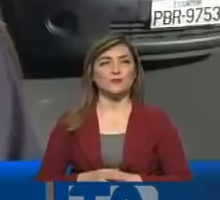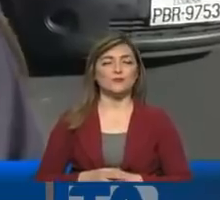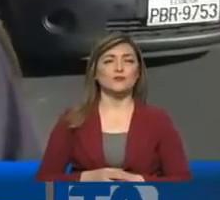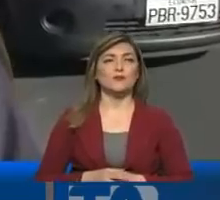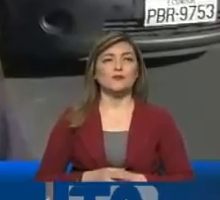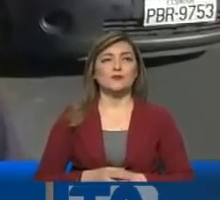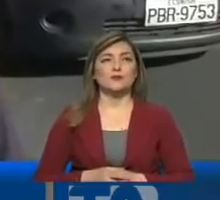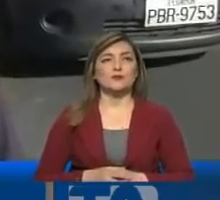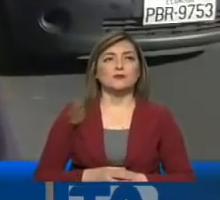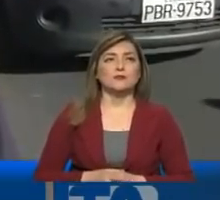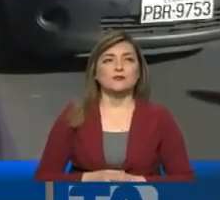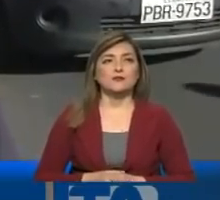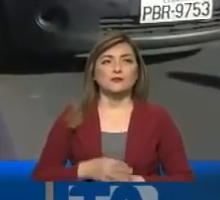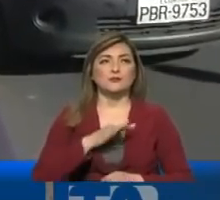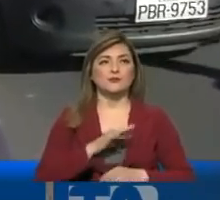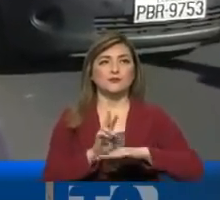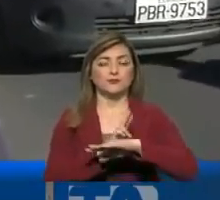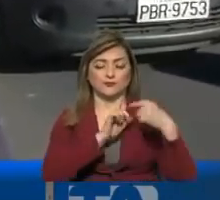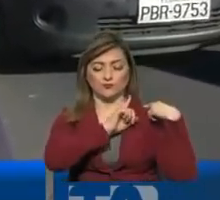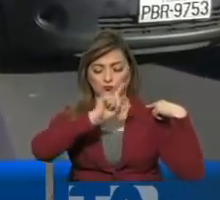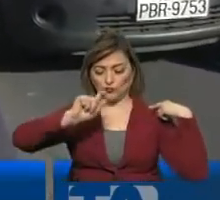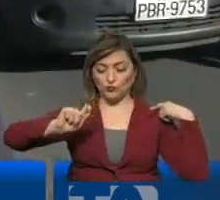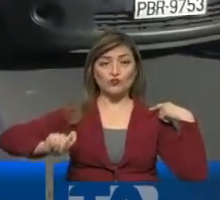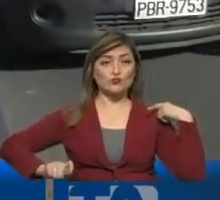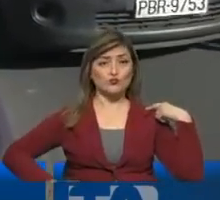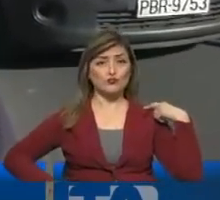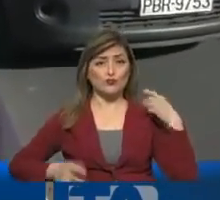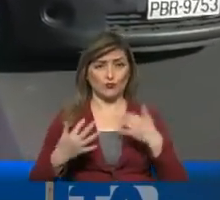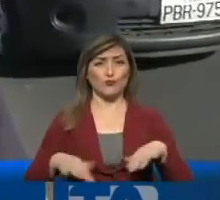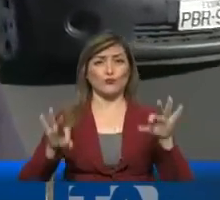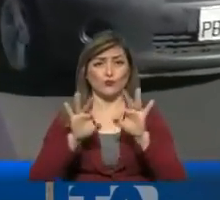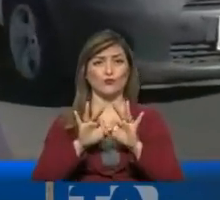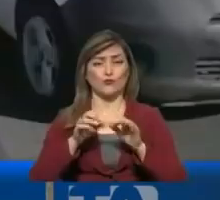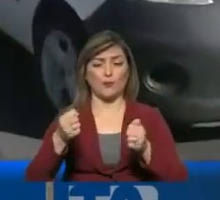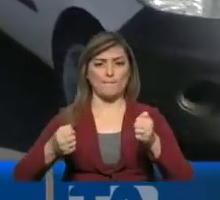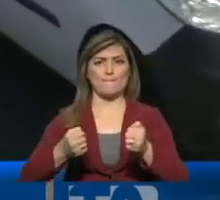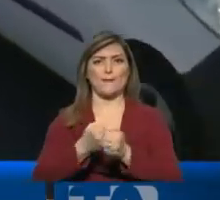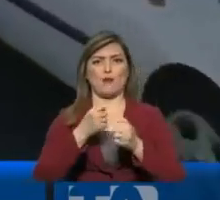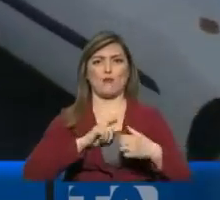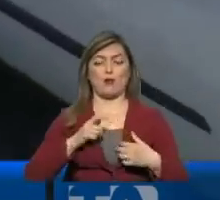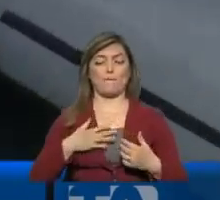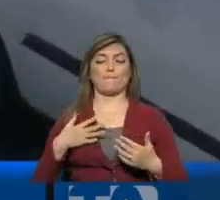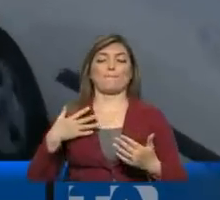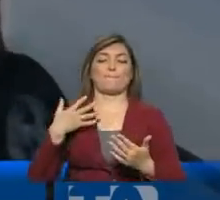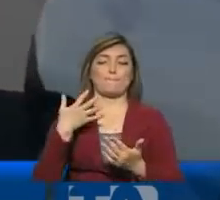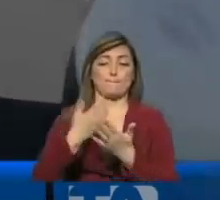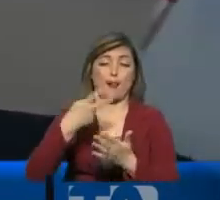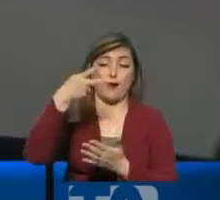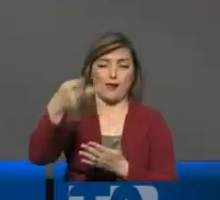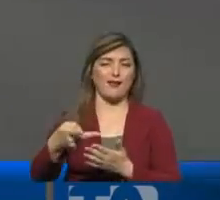que se tenga conciencia del uso del cinturón, es muy importante porque reduce los riesgos en casos de